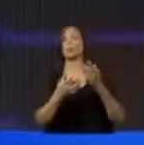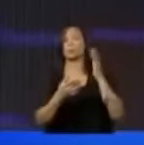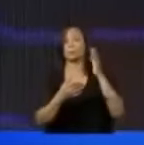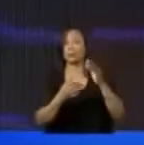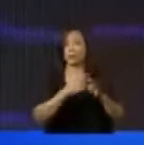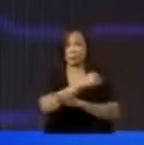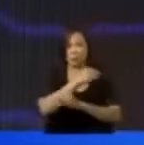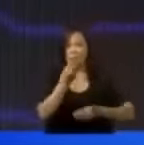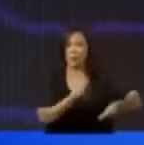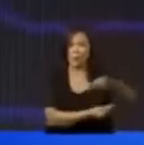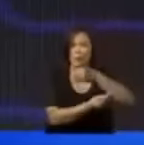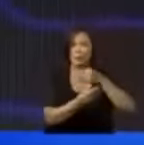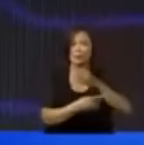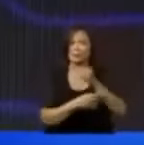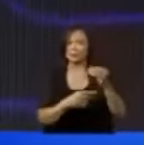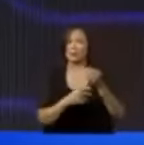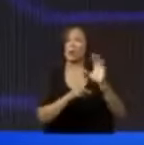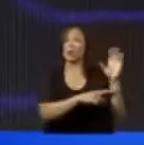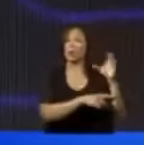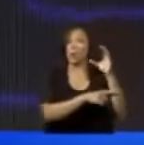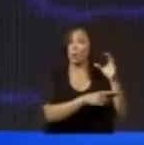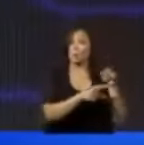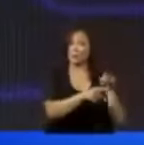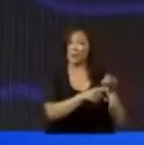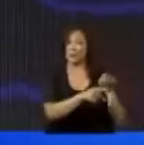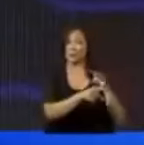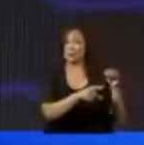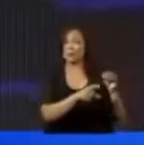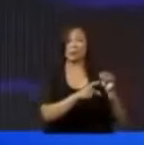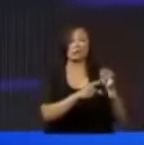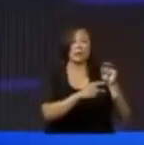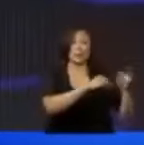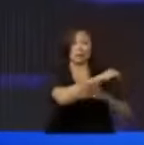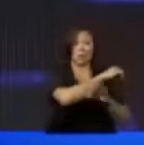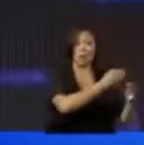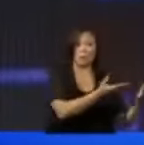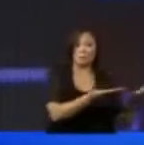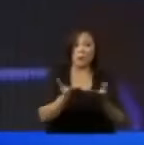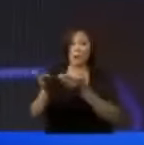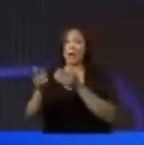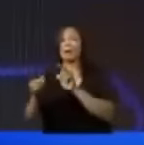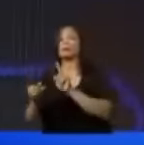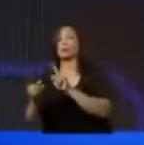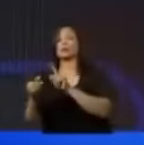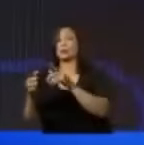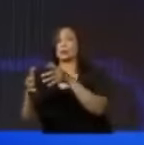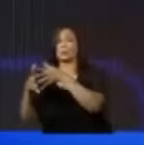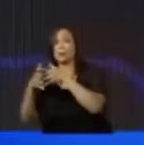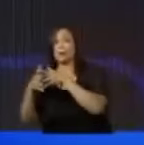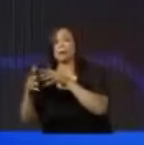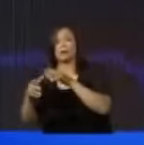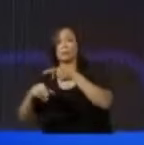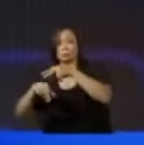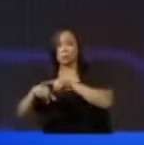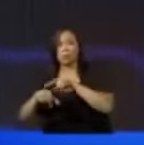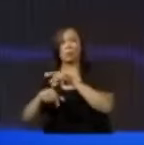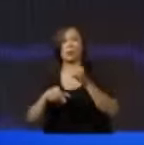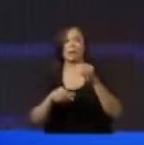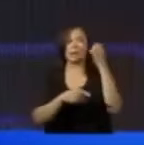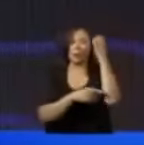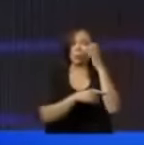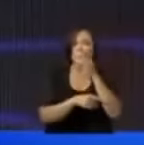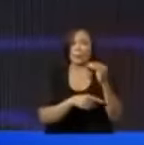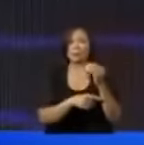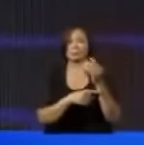proviene la droga. Es el caso con Colombia, por ejemplo, o hacia dónde va la droga, Estados Unidos, Puerto Rico, Europa.